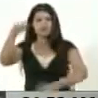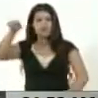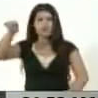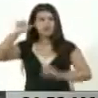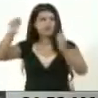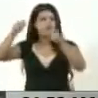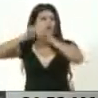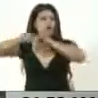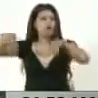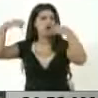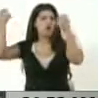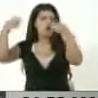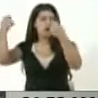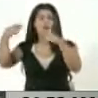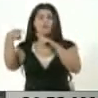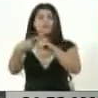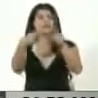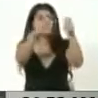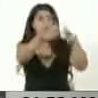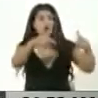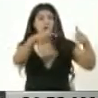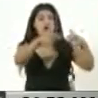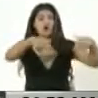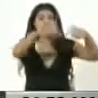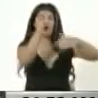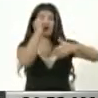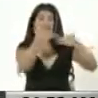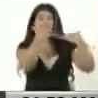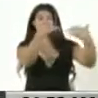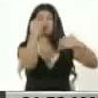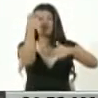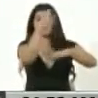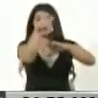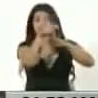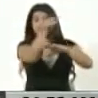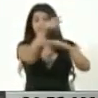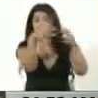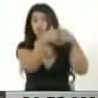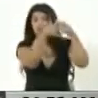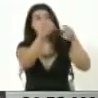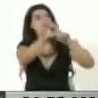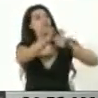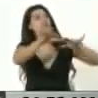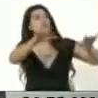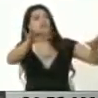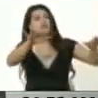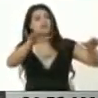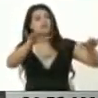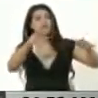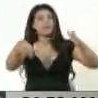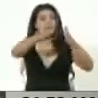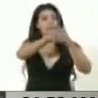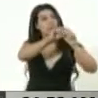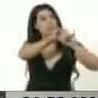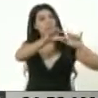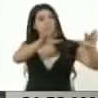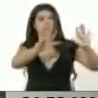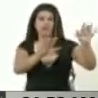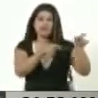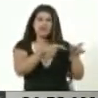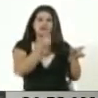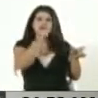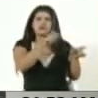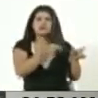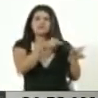el Congreso y todas las instancias de poder en Estados Unidos, oye, es una persona que